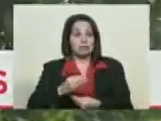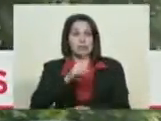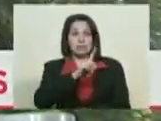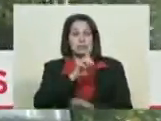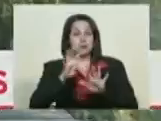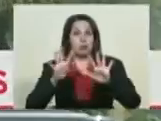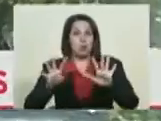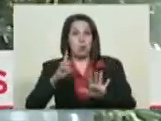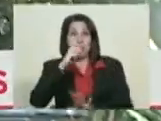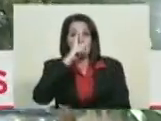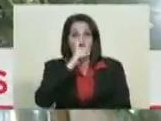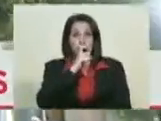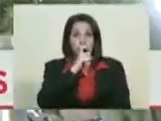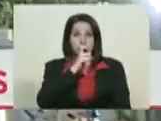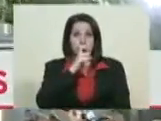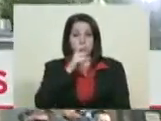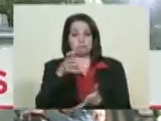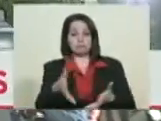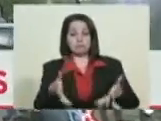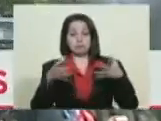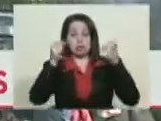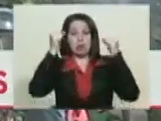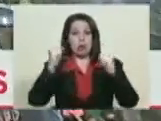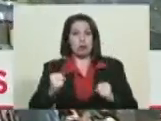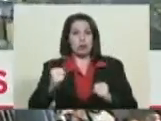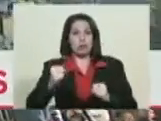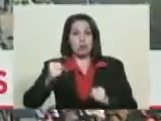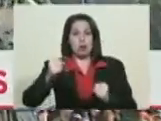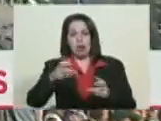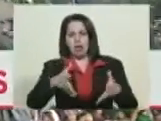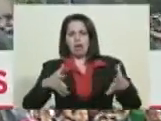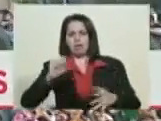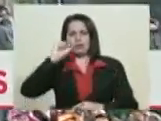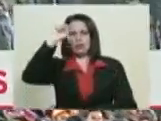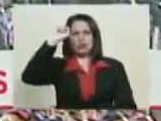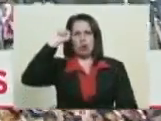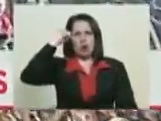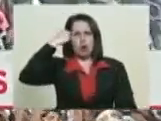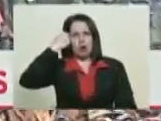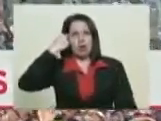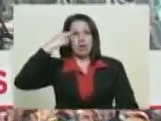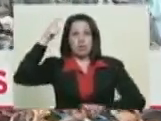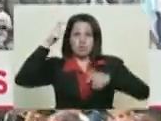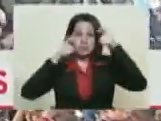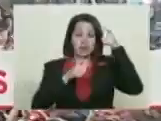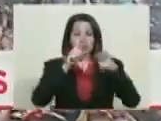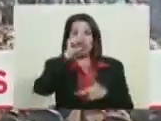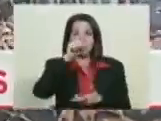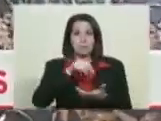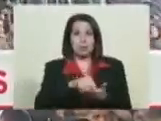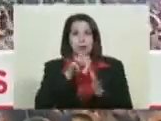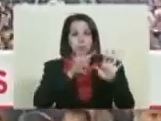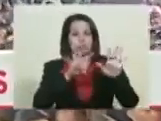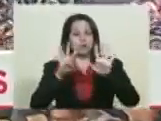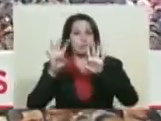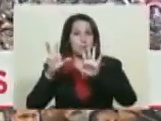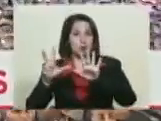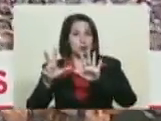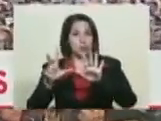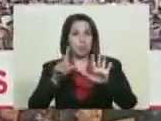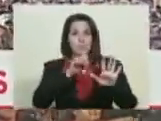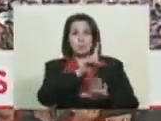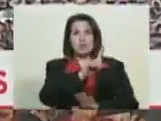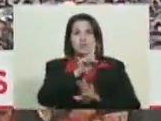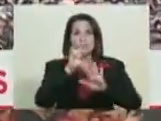19 años conquistamos con la victoria del comandante Hugo Chávez en 1998.